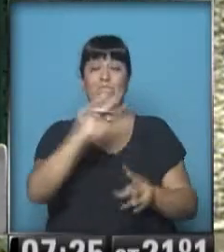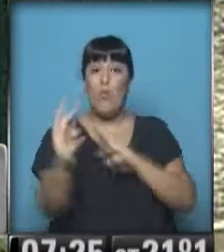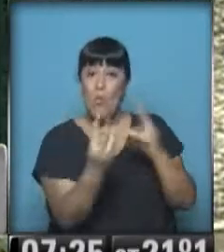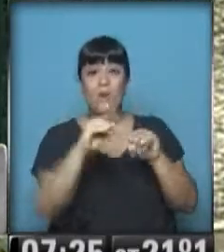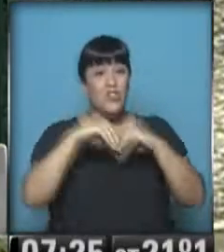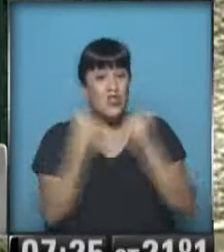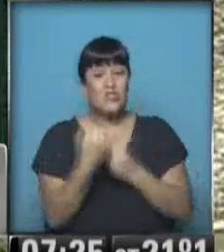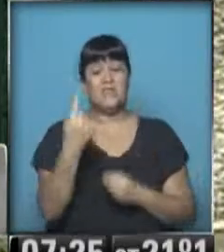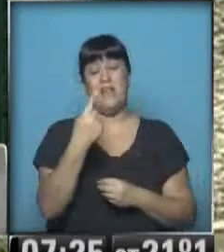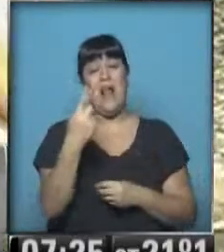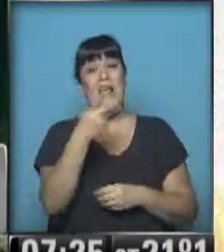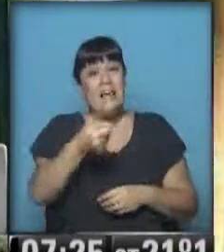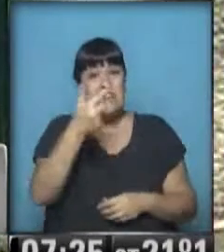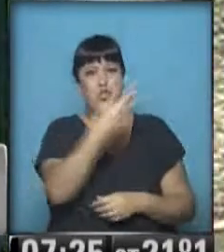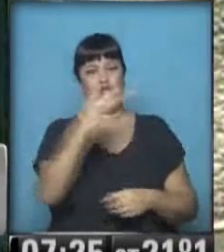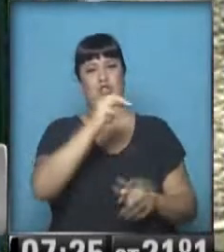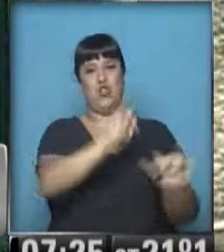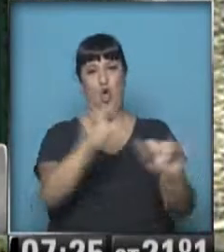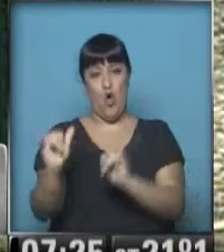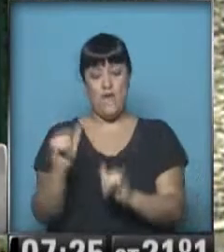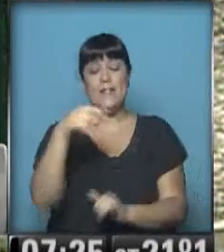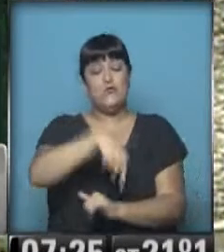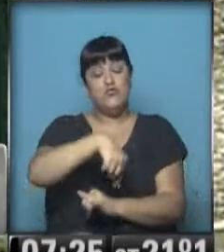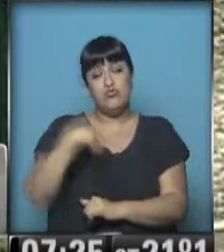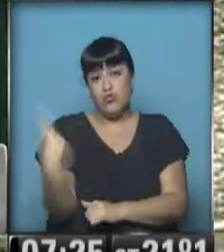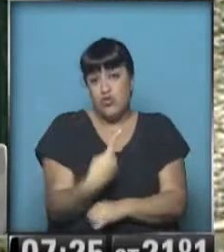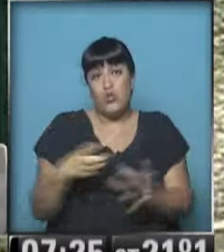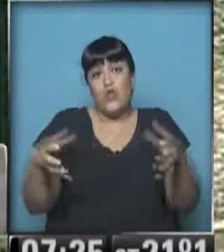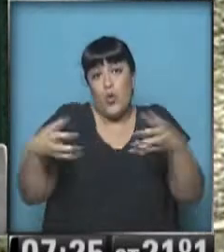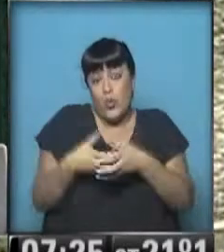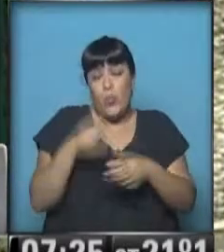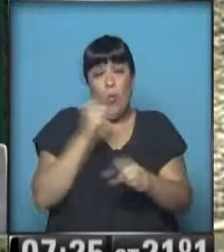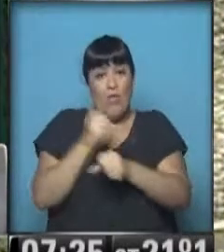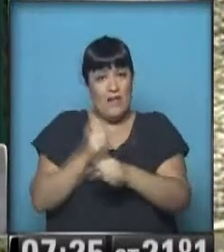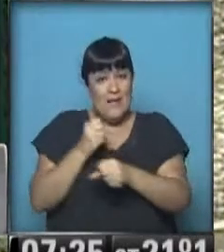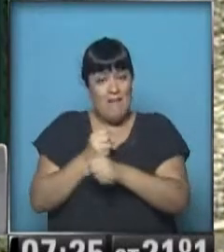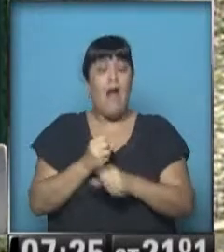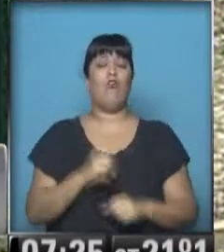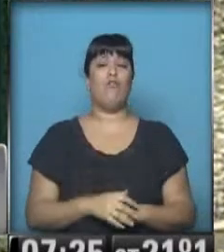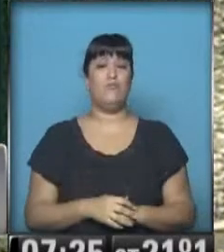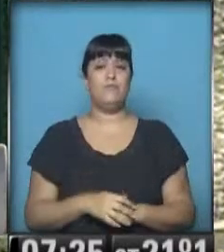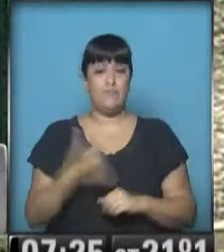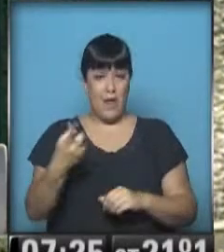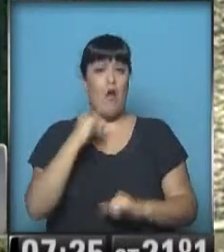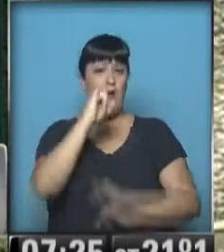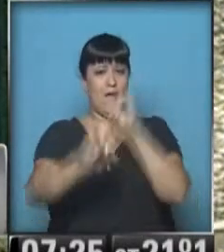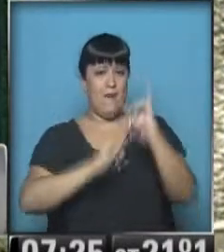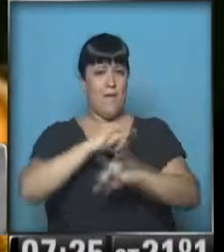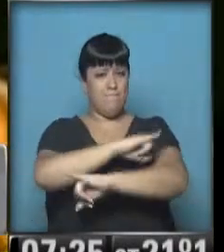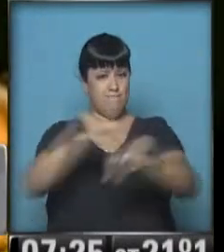200 jóvenes. Nosotros hicimos con el equipo de Visión 7 el trabajo periodístico que vamos a compartir en estos